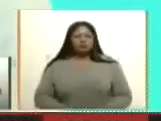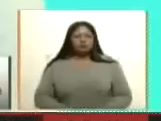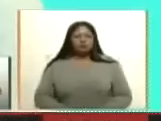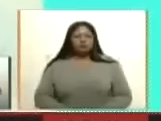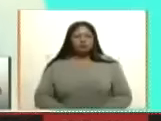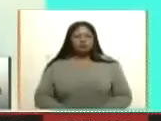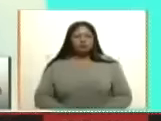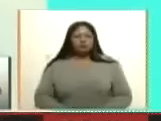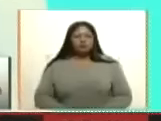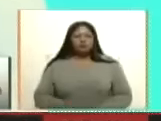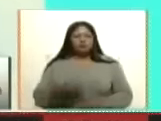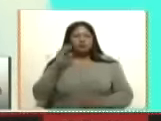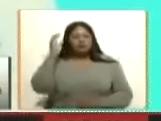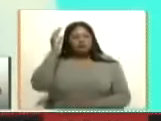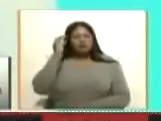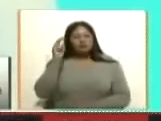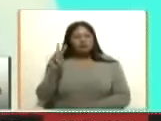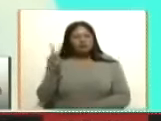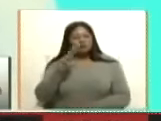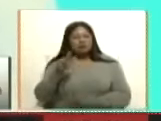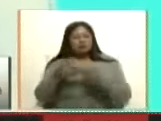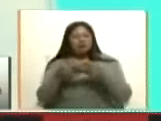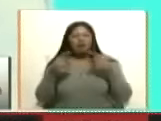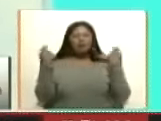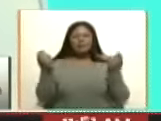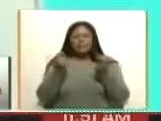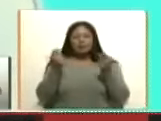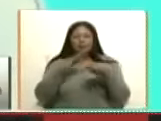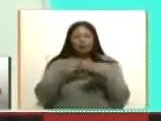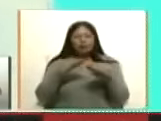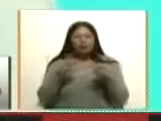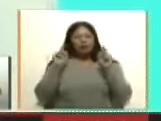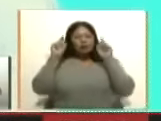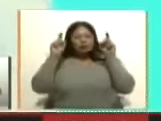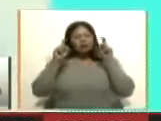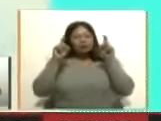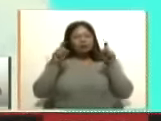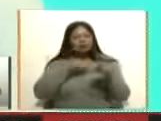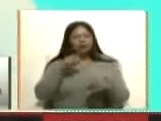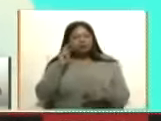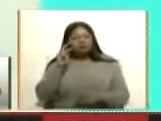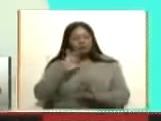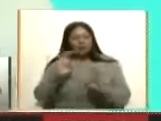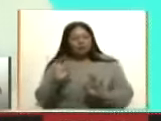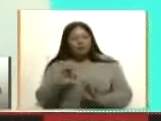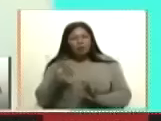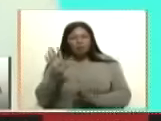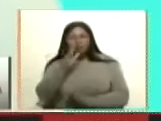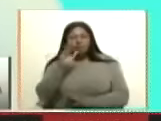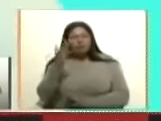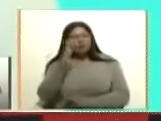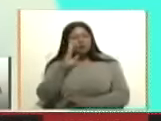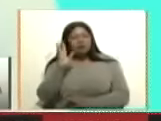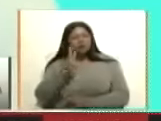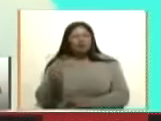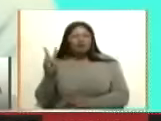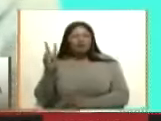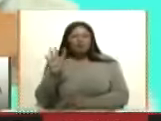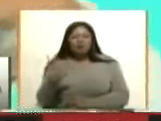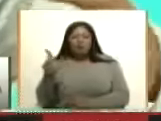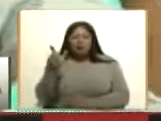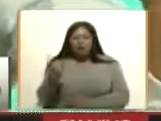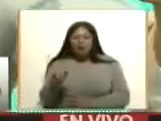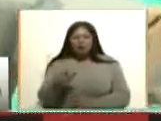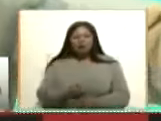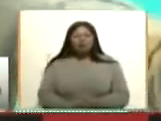conciencia de Venezuela porque esta campaña nos ha enseñado sin duda alguna todas y todos los venezolanos incluso